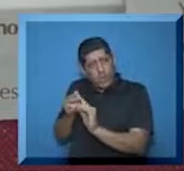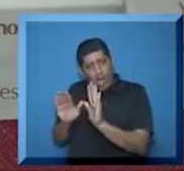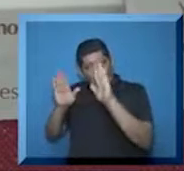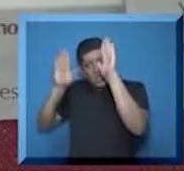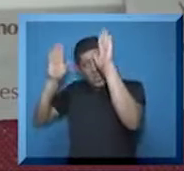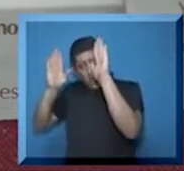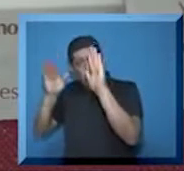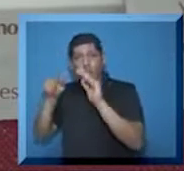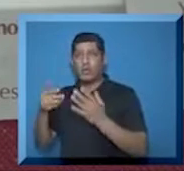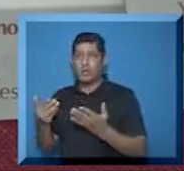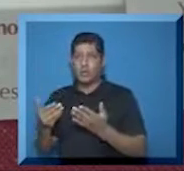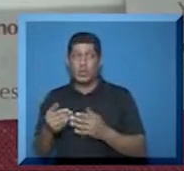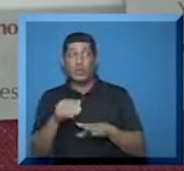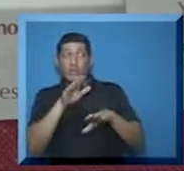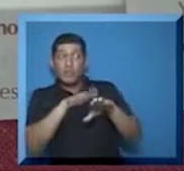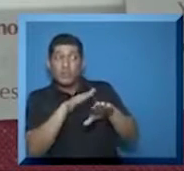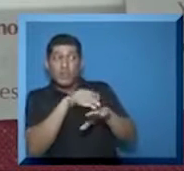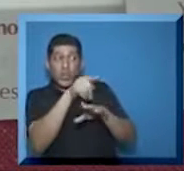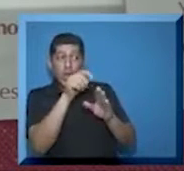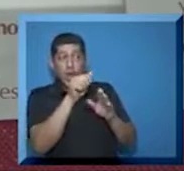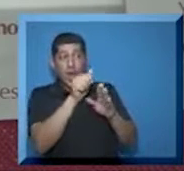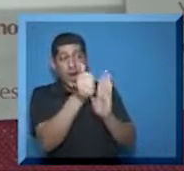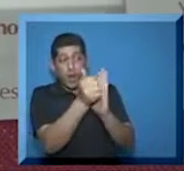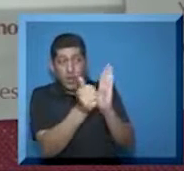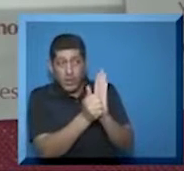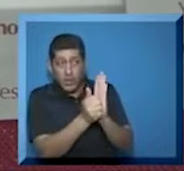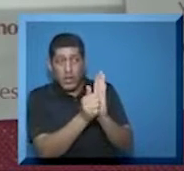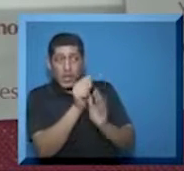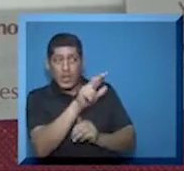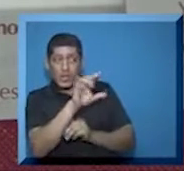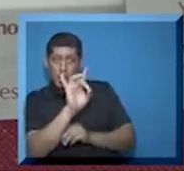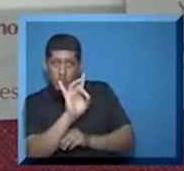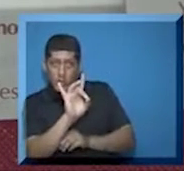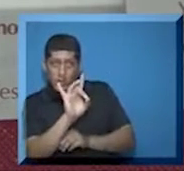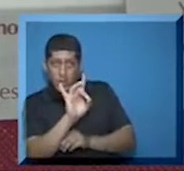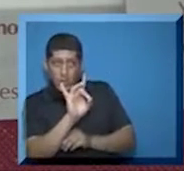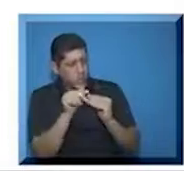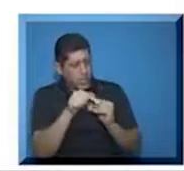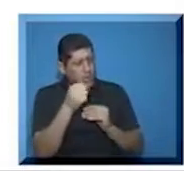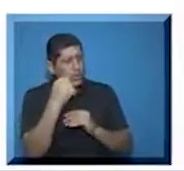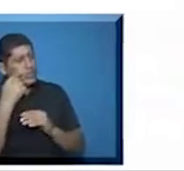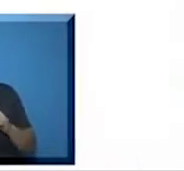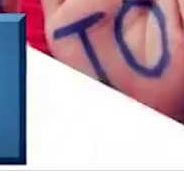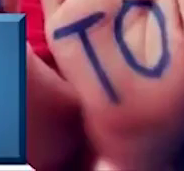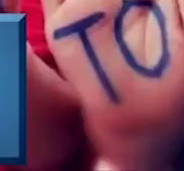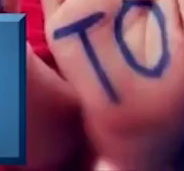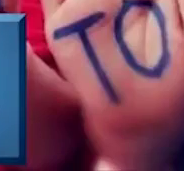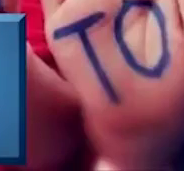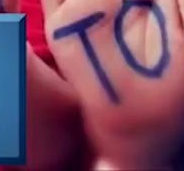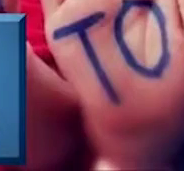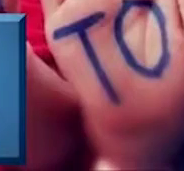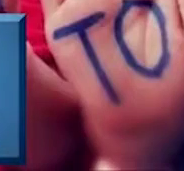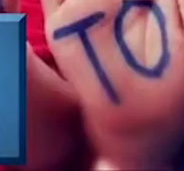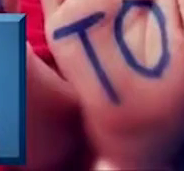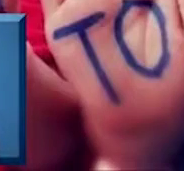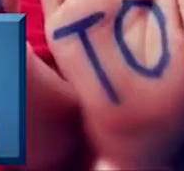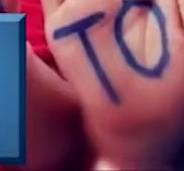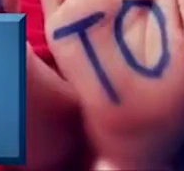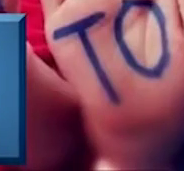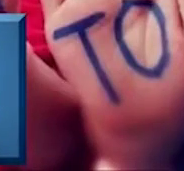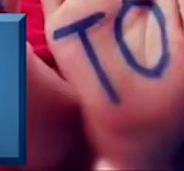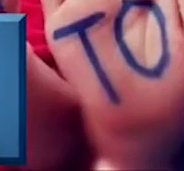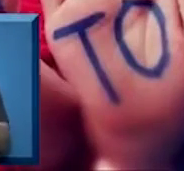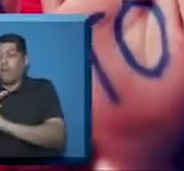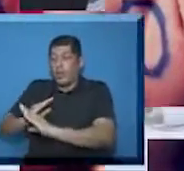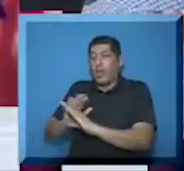para la defensa de los derechos humanos el consejo nacional para la niñez y adolescencia conna la fundación educo el